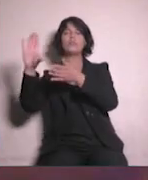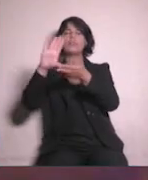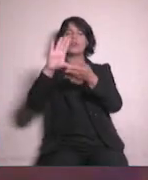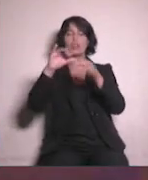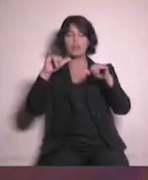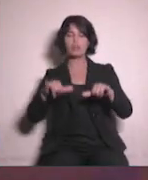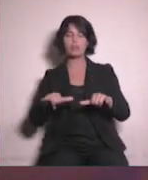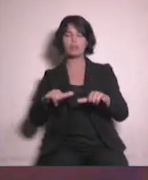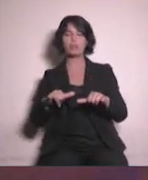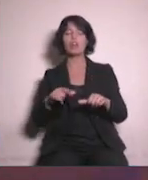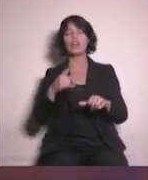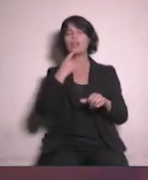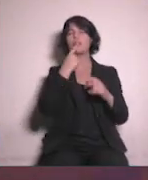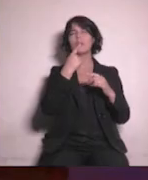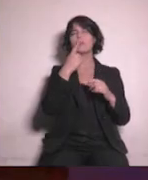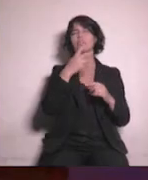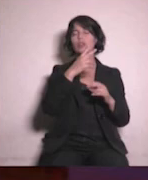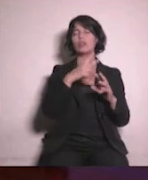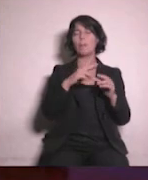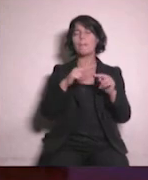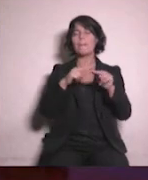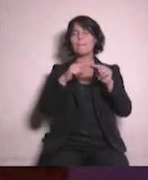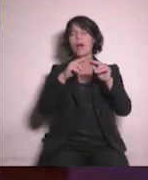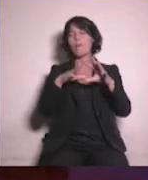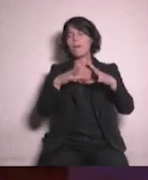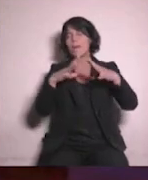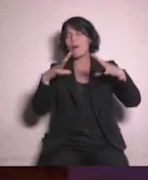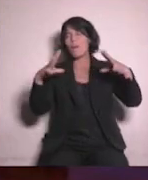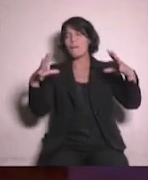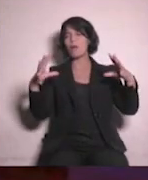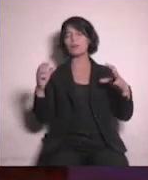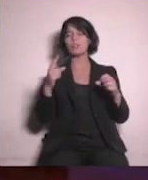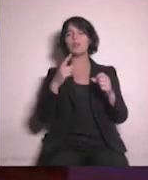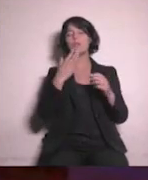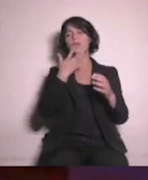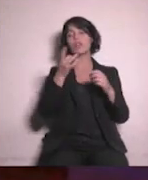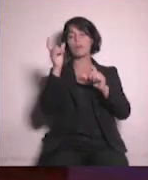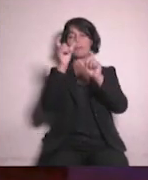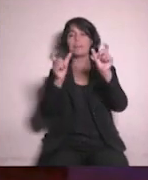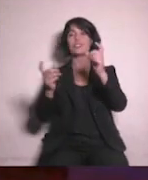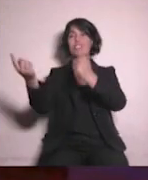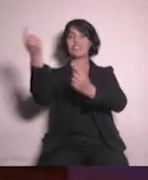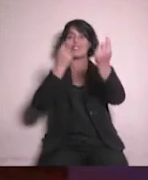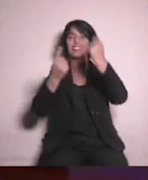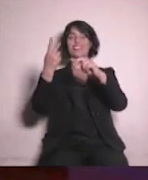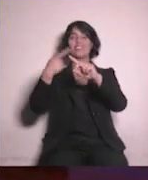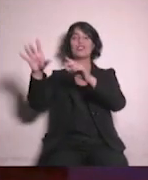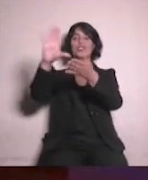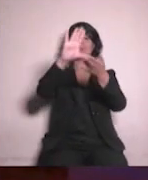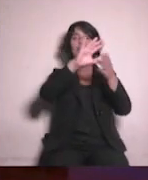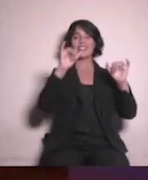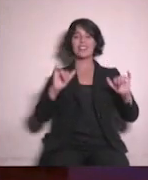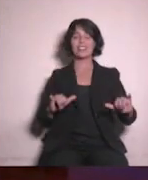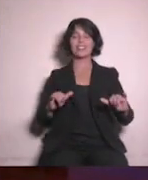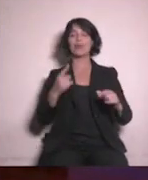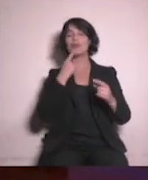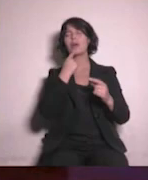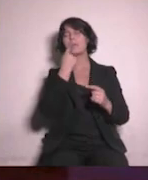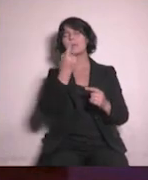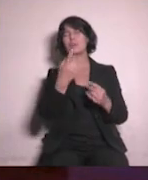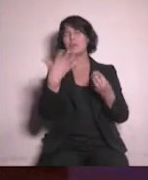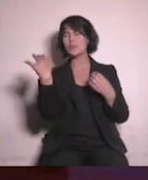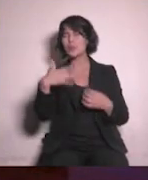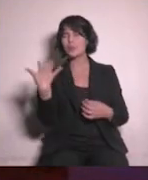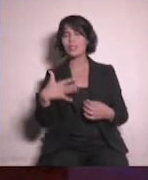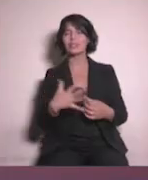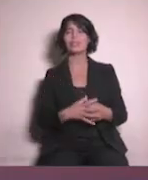ido creciendo con el tiempo y con la inmigración que hemos viendo en nuestro país. Es una pregunta muy importante. Y